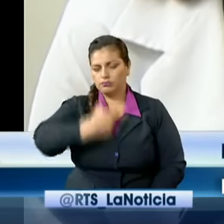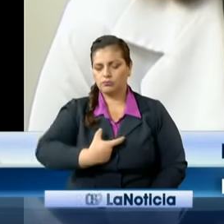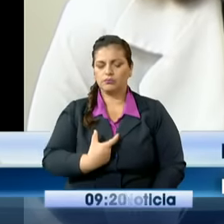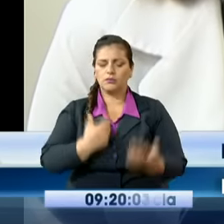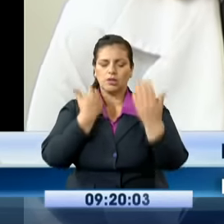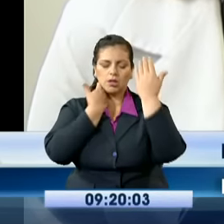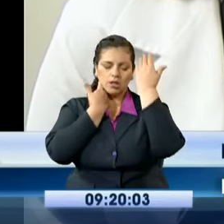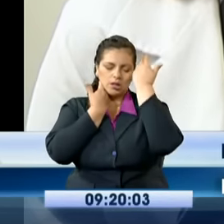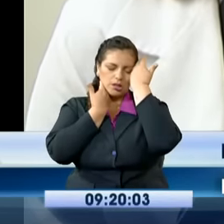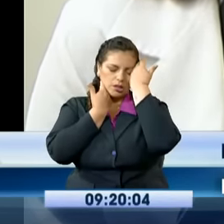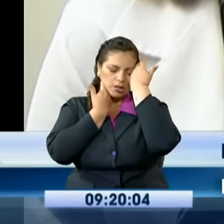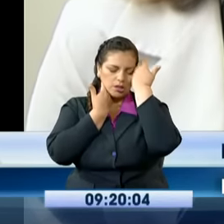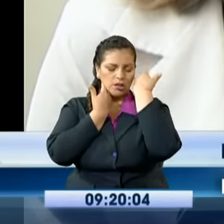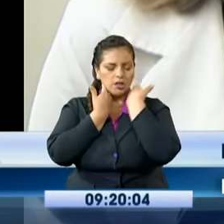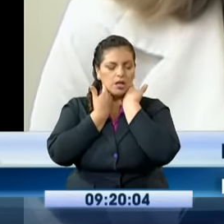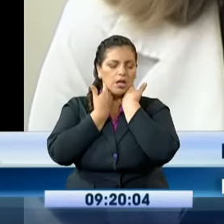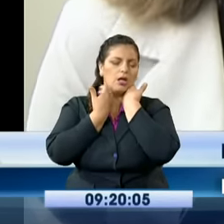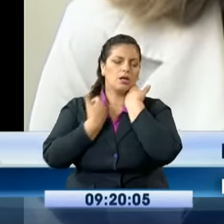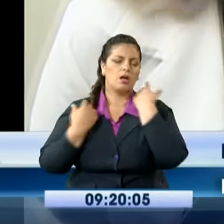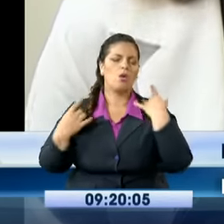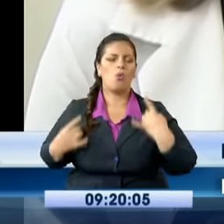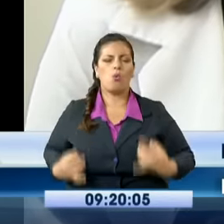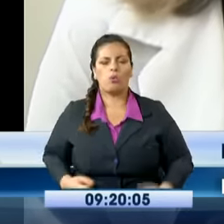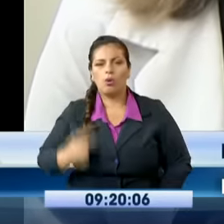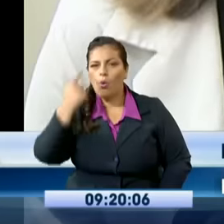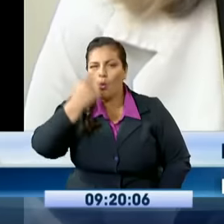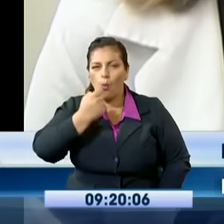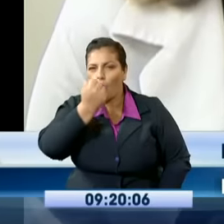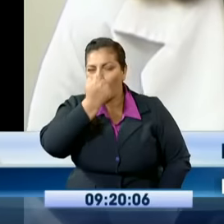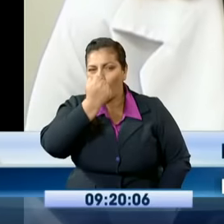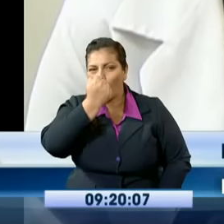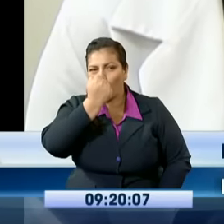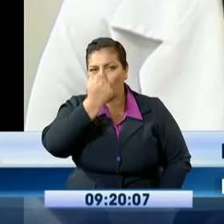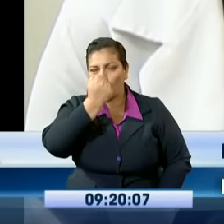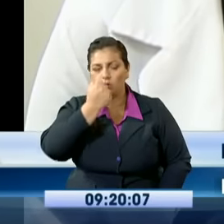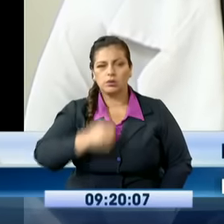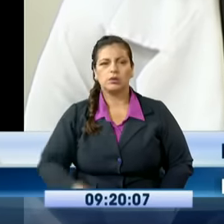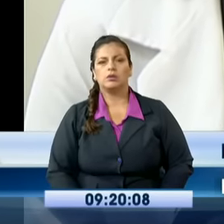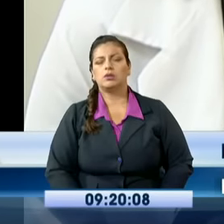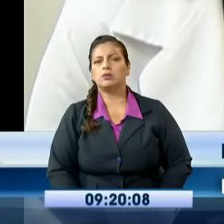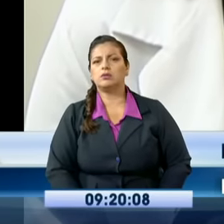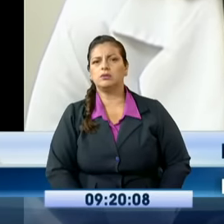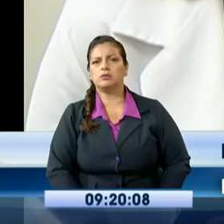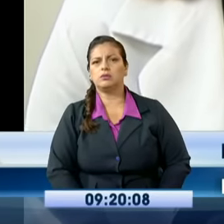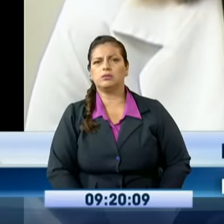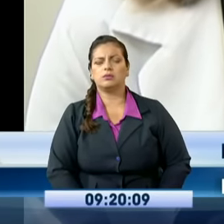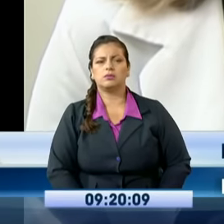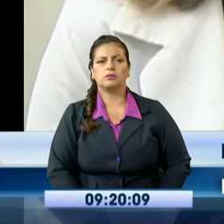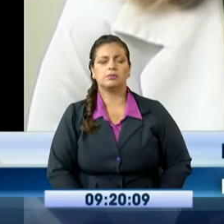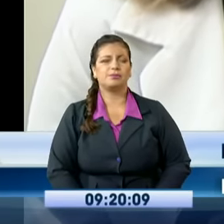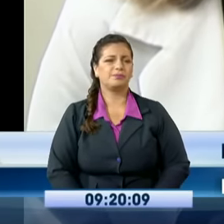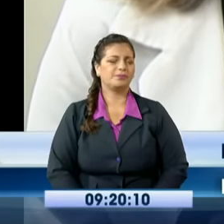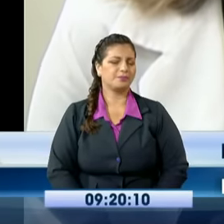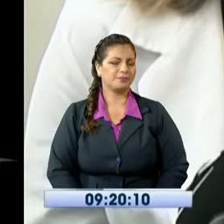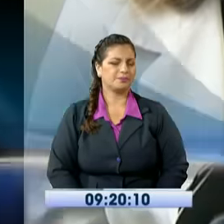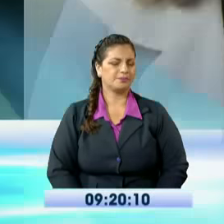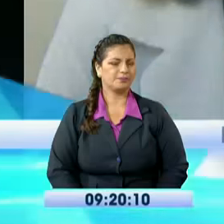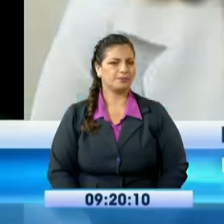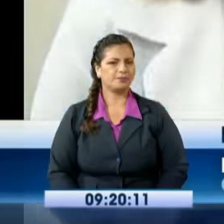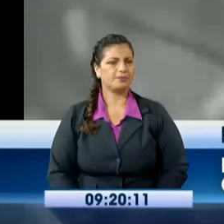secreción, es decir, para la comunidad no hay lagañas. Hay fiebre no tan elevada, de menos de 38.5